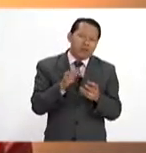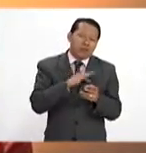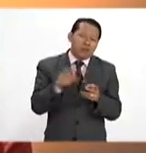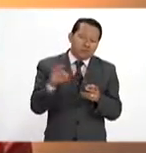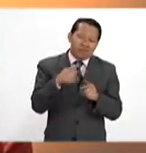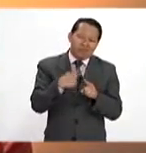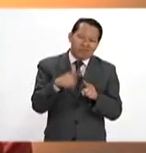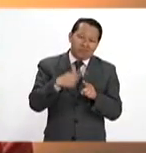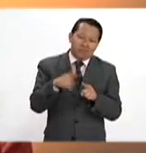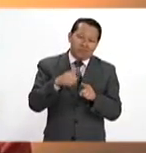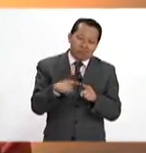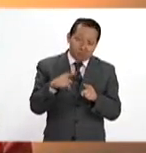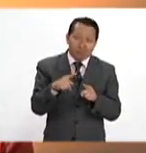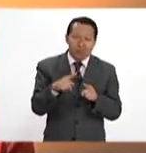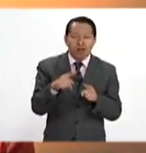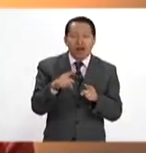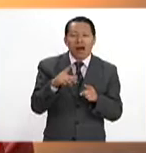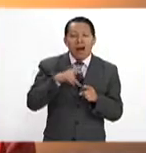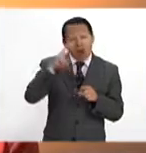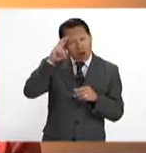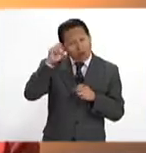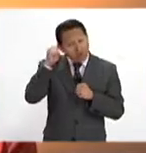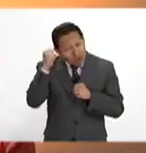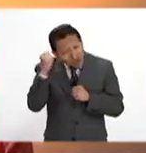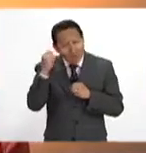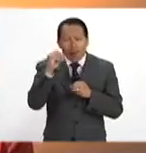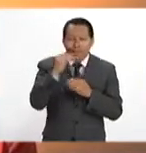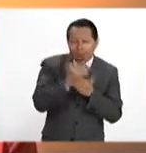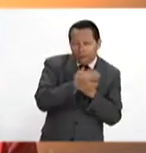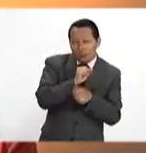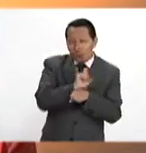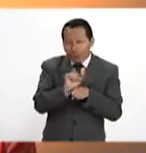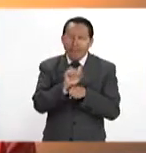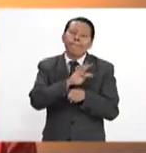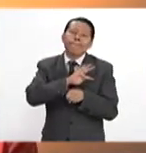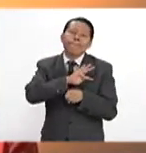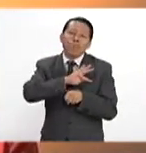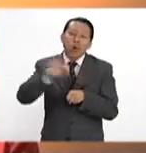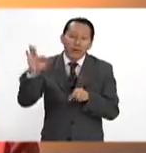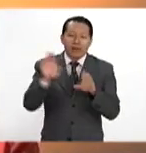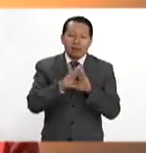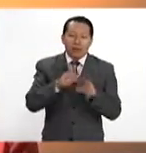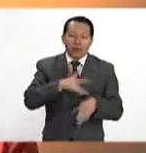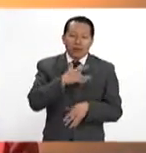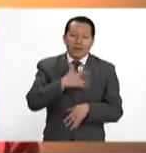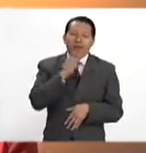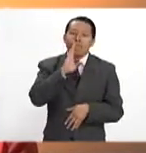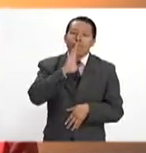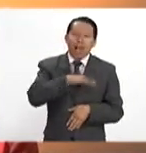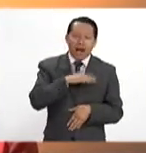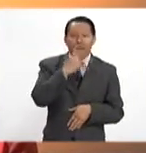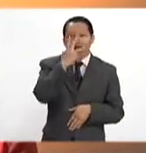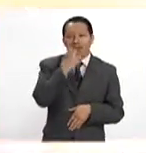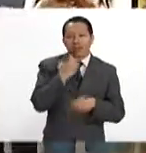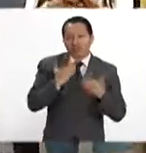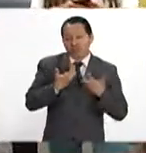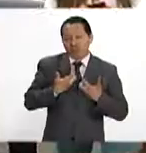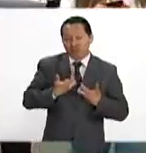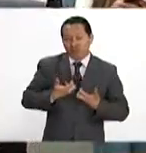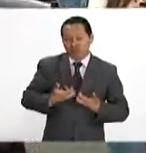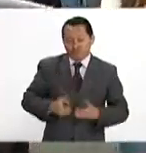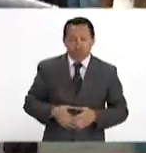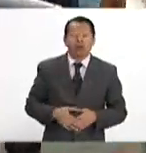esa medida va a ser su frustración o su desánimo o su decaimiento.